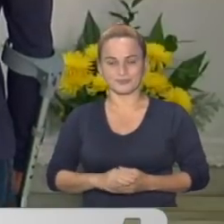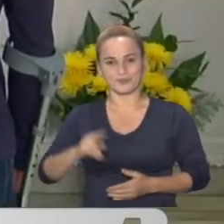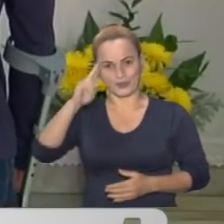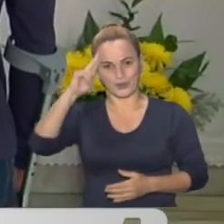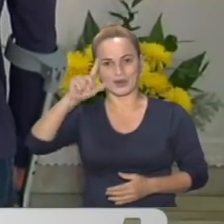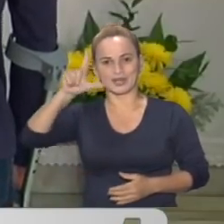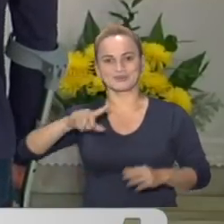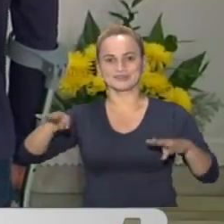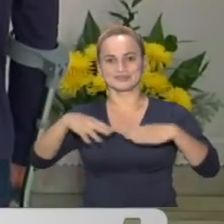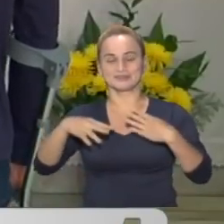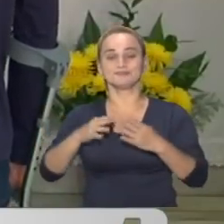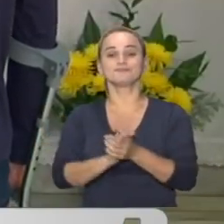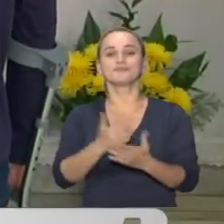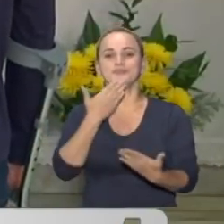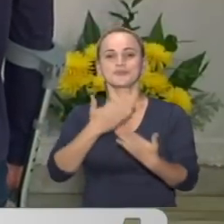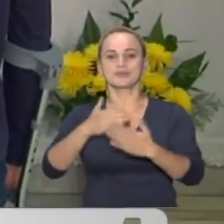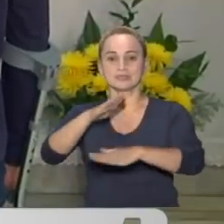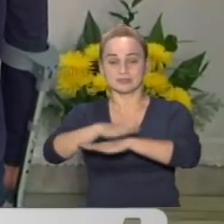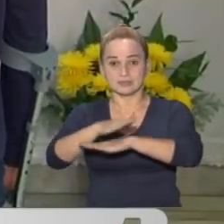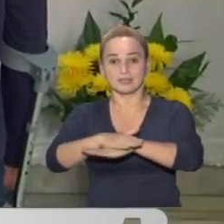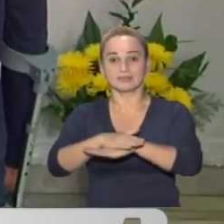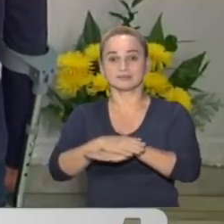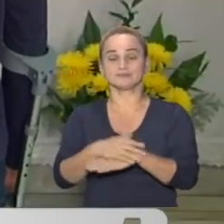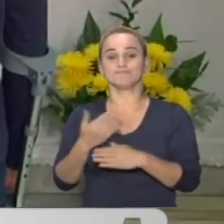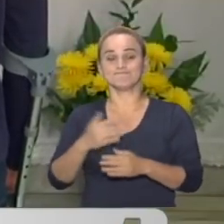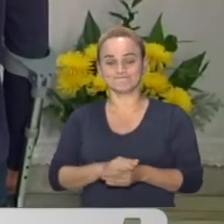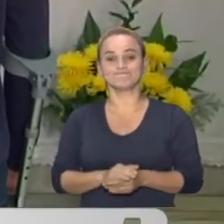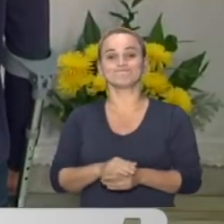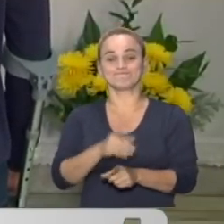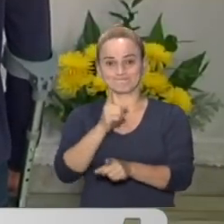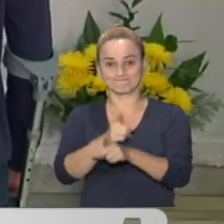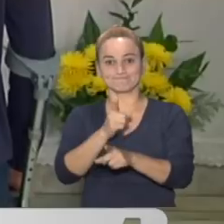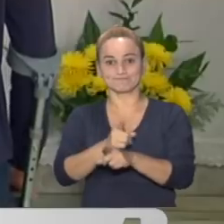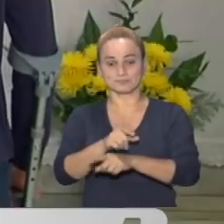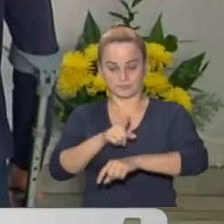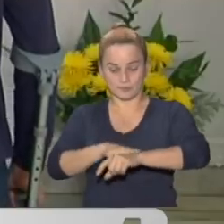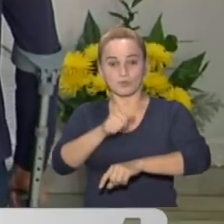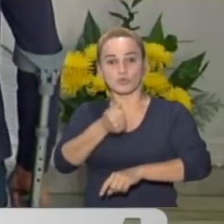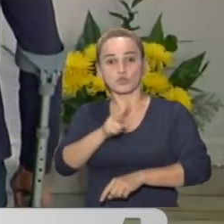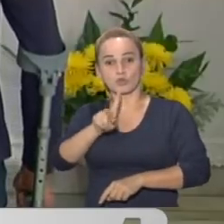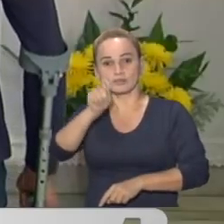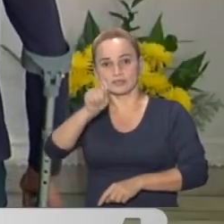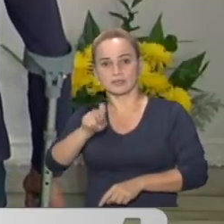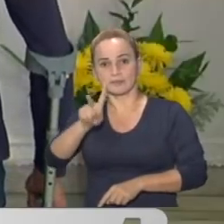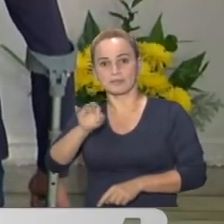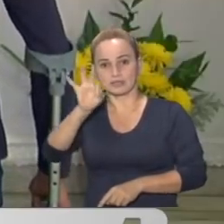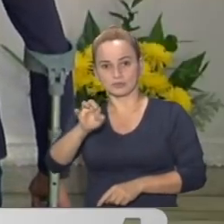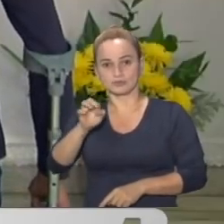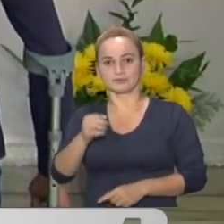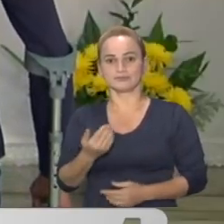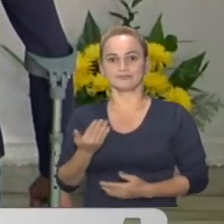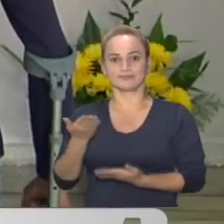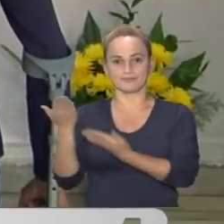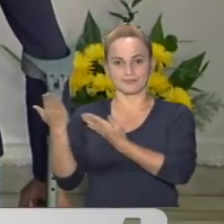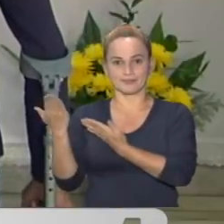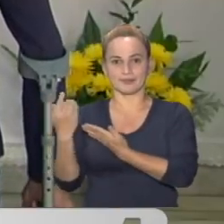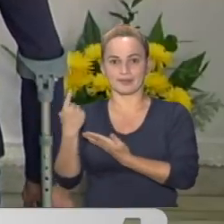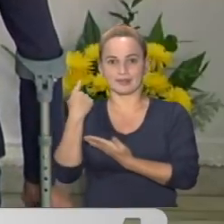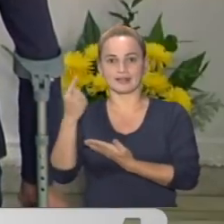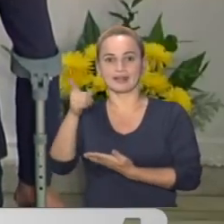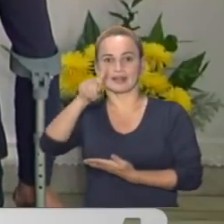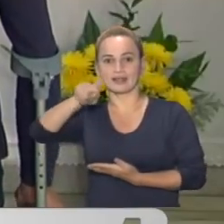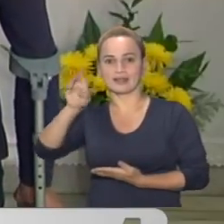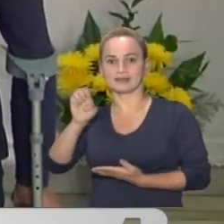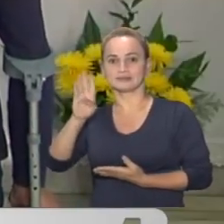Hola Luisa y televidentes, buenas tardes. La historia está justamente aquí, 2:28 del mediodía atrás, en donde está